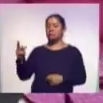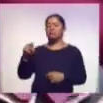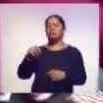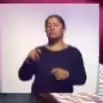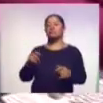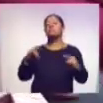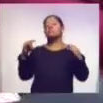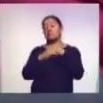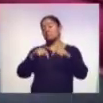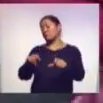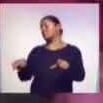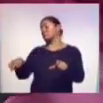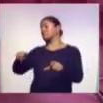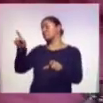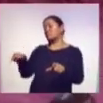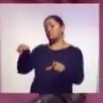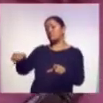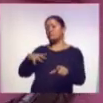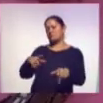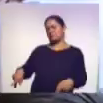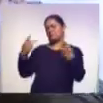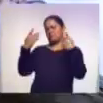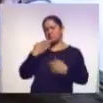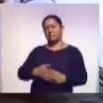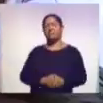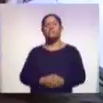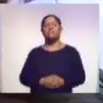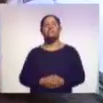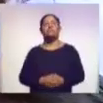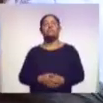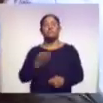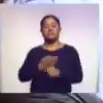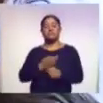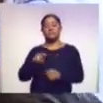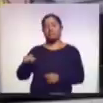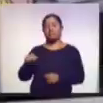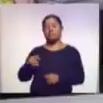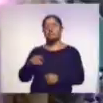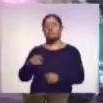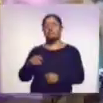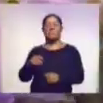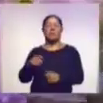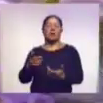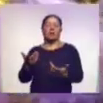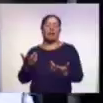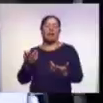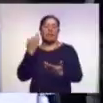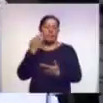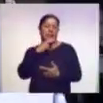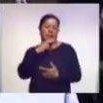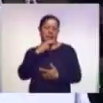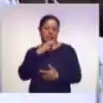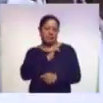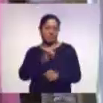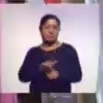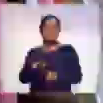ventas. Además, mencionó que los comerciantes, ante este repunte de ventas registrado en temporadas específicas, se abastecen con anticipación